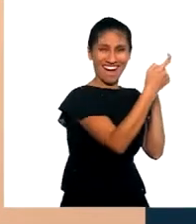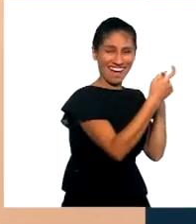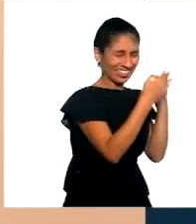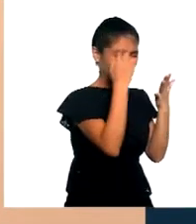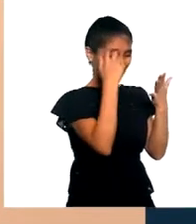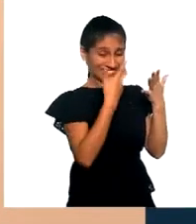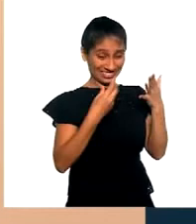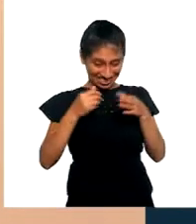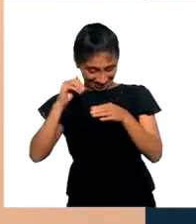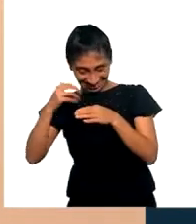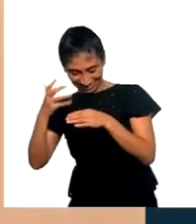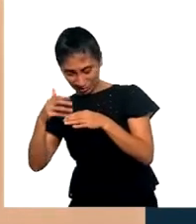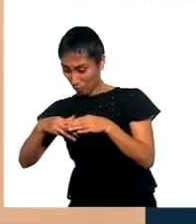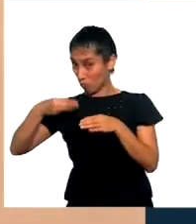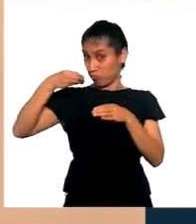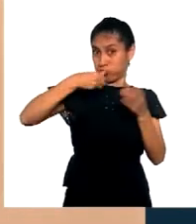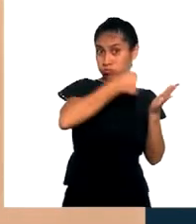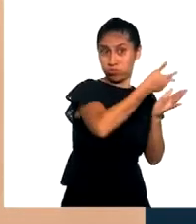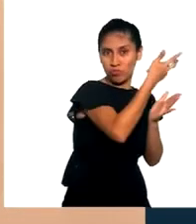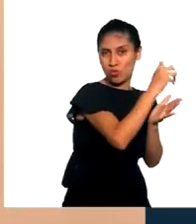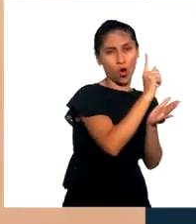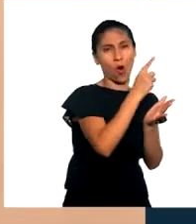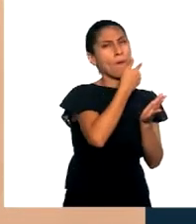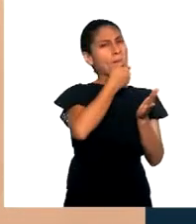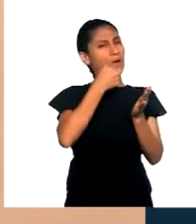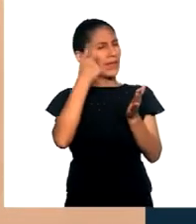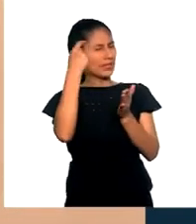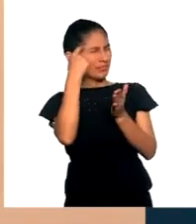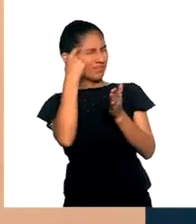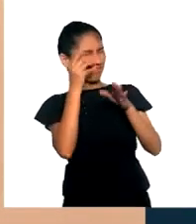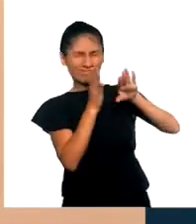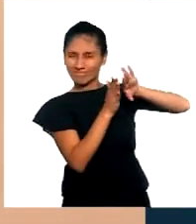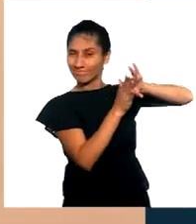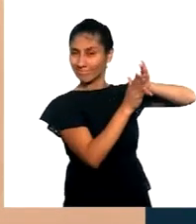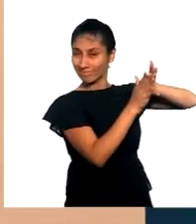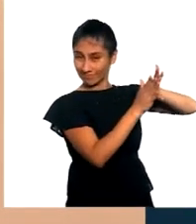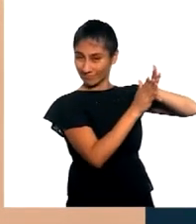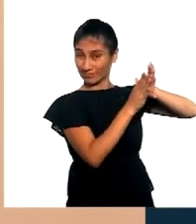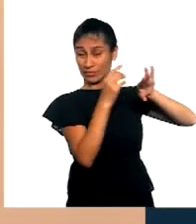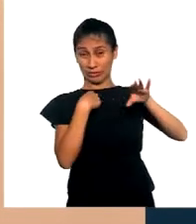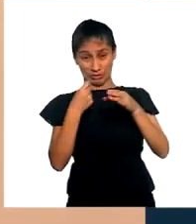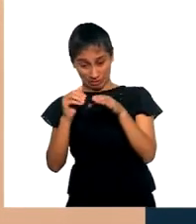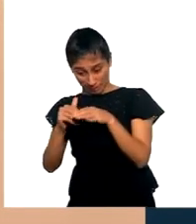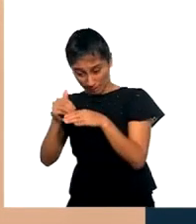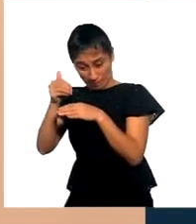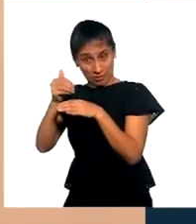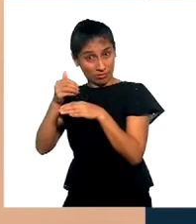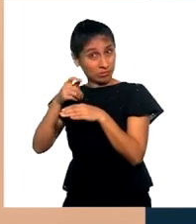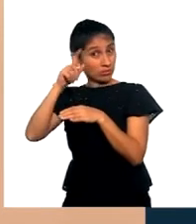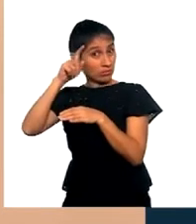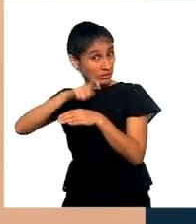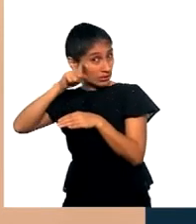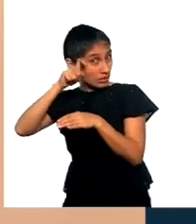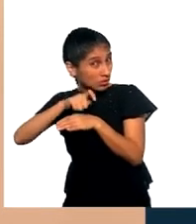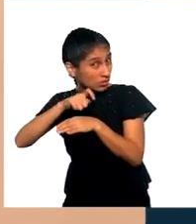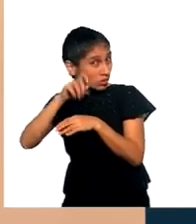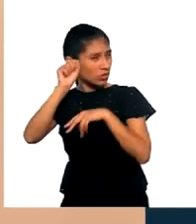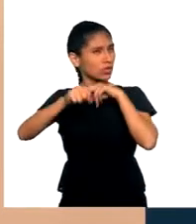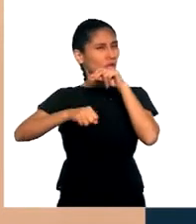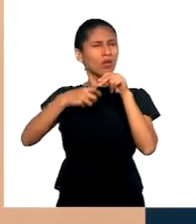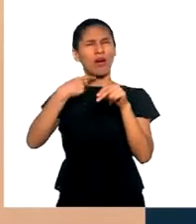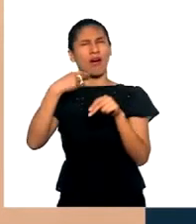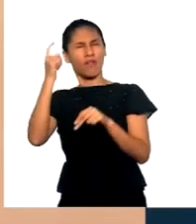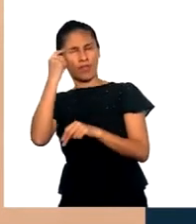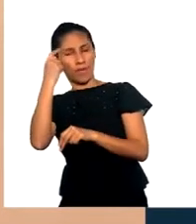podemos ahorrar ese dinero de esta manera nos daremos cuenta si realmente vale la pena gastar ese dinero y para mantener estos gastos